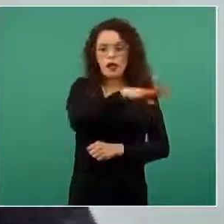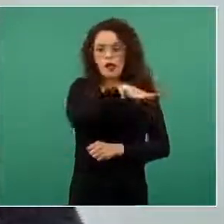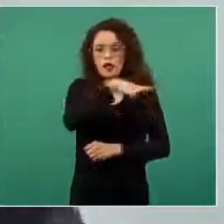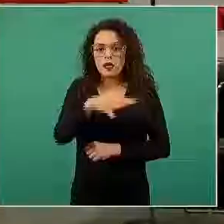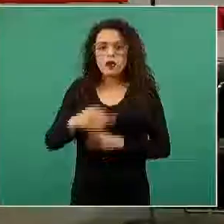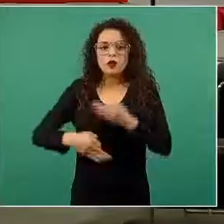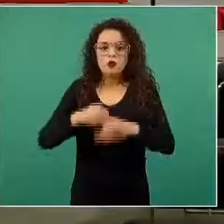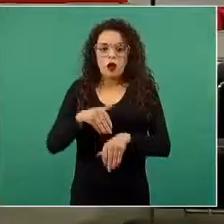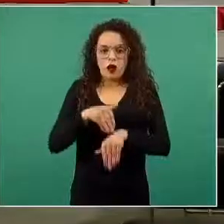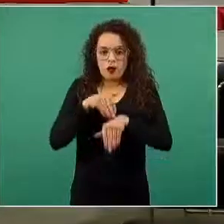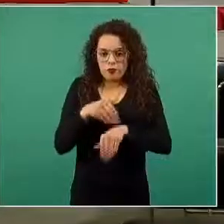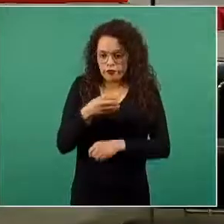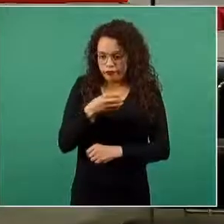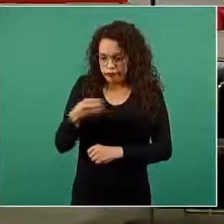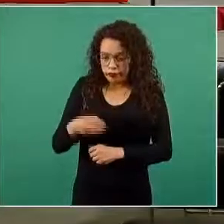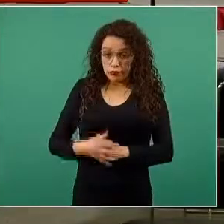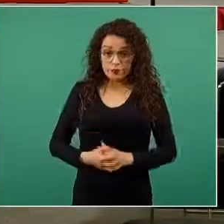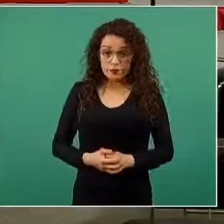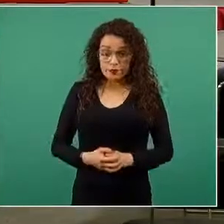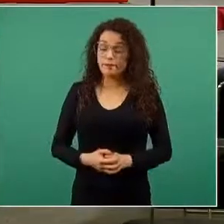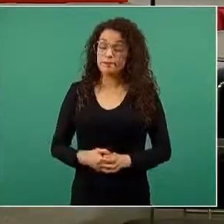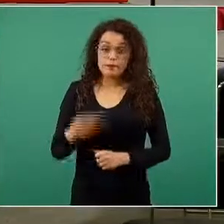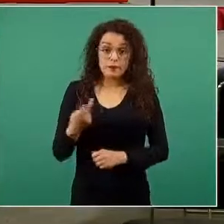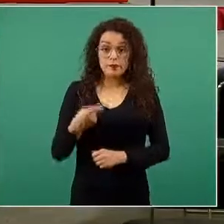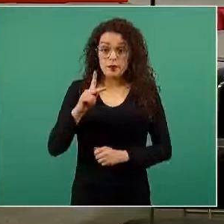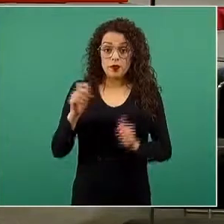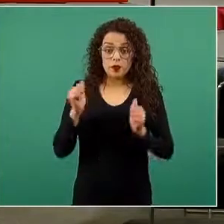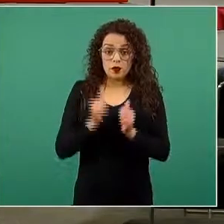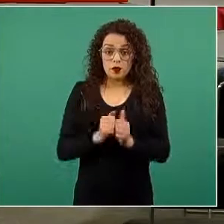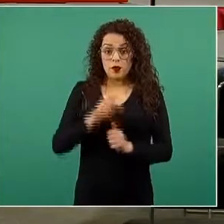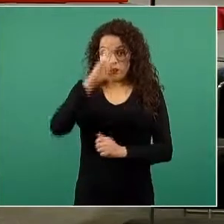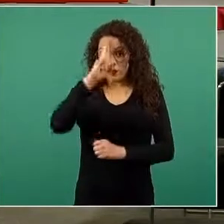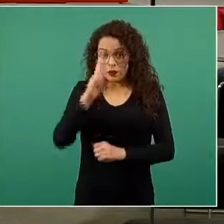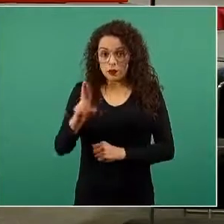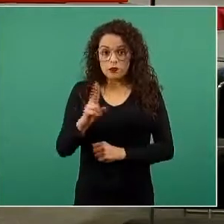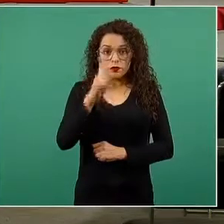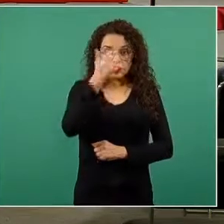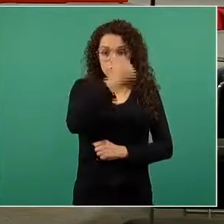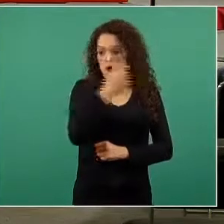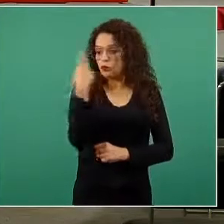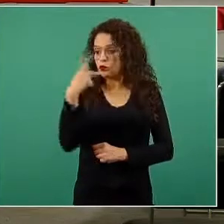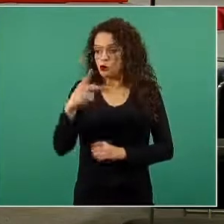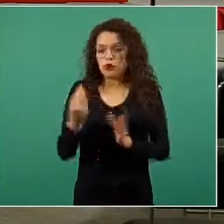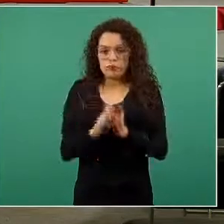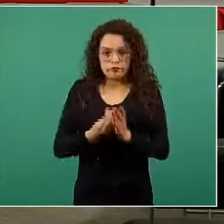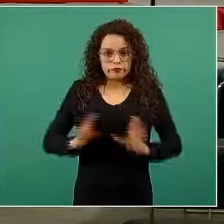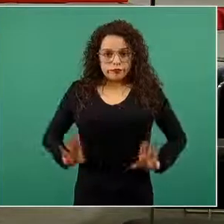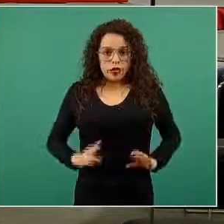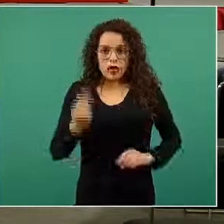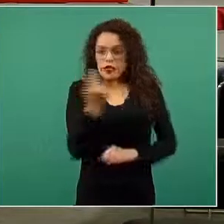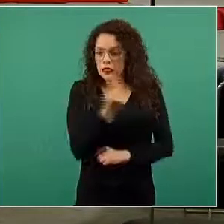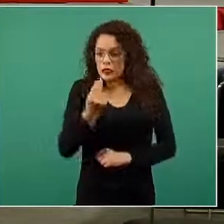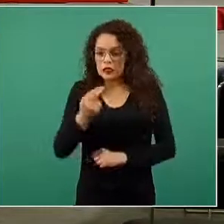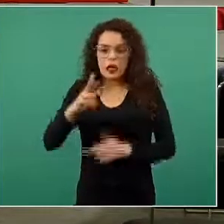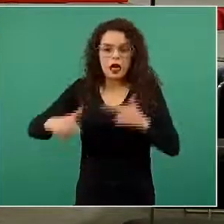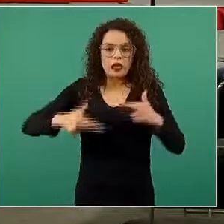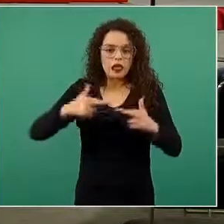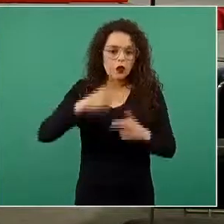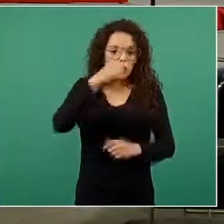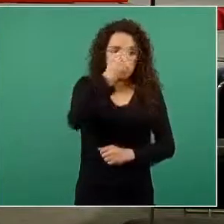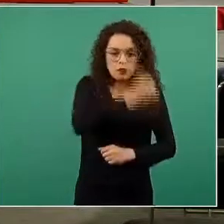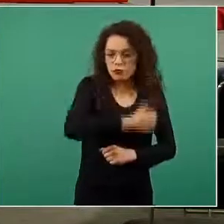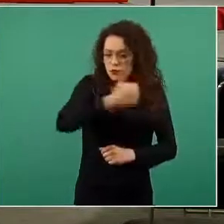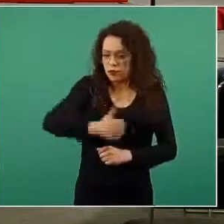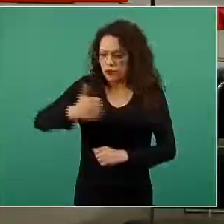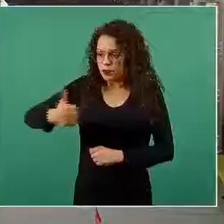una manera englobada, pero con respetando las particularidades de cada región. Muchísimas